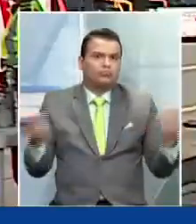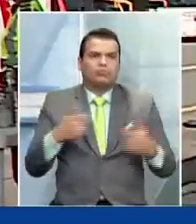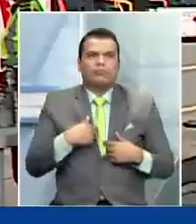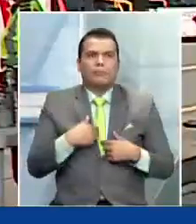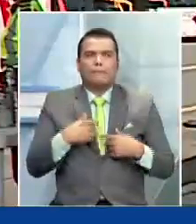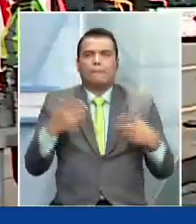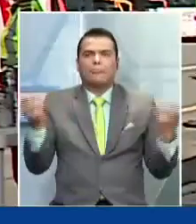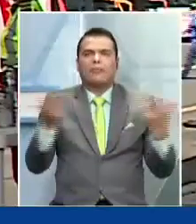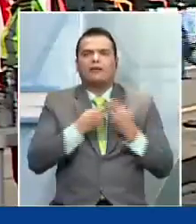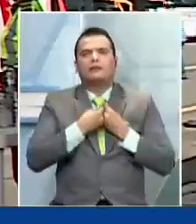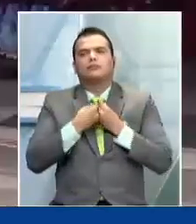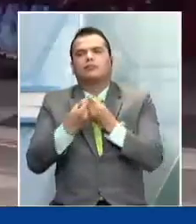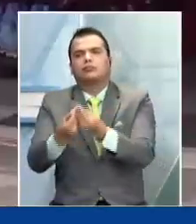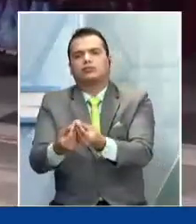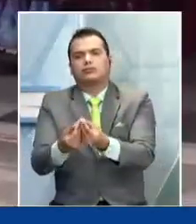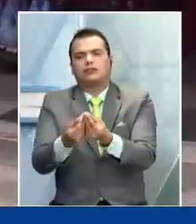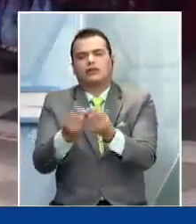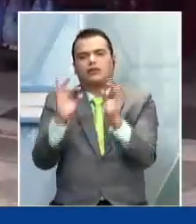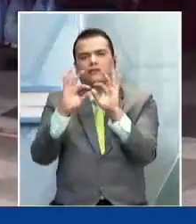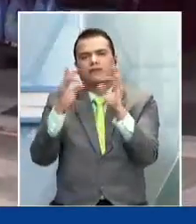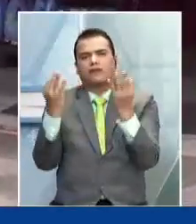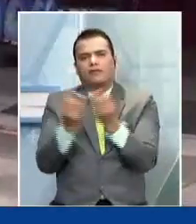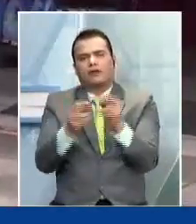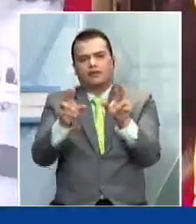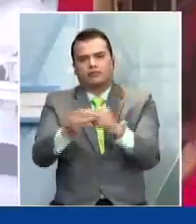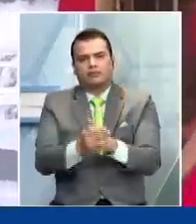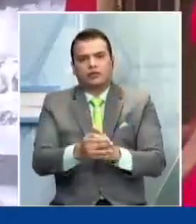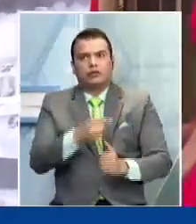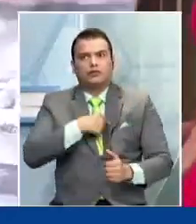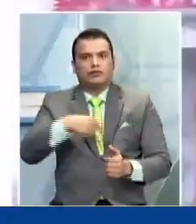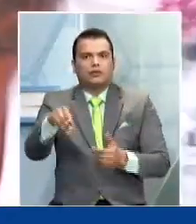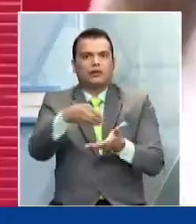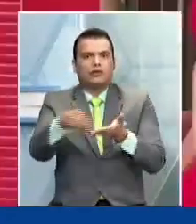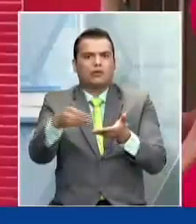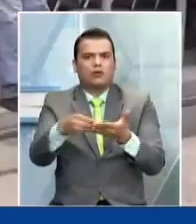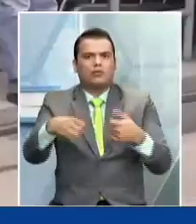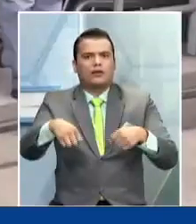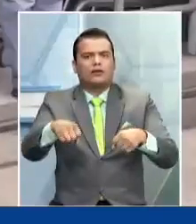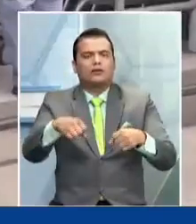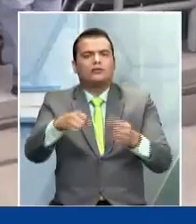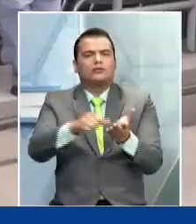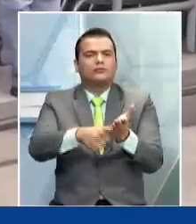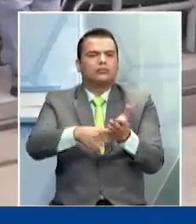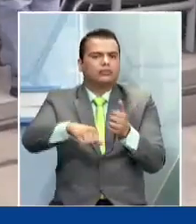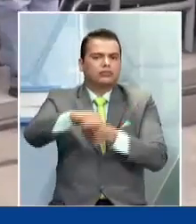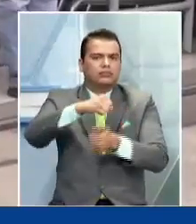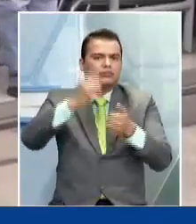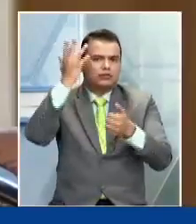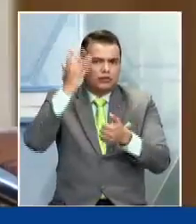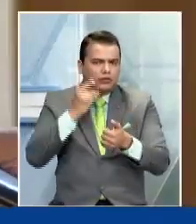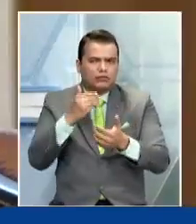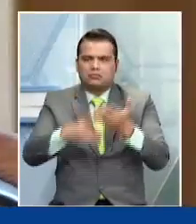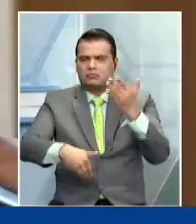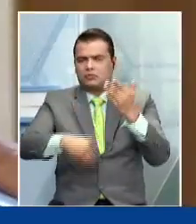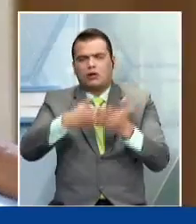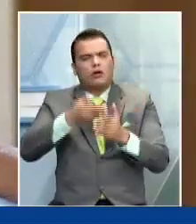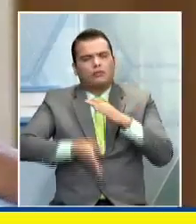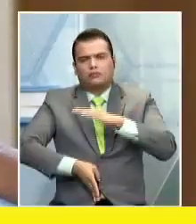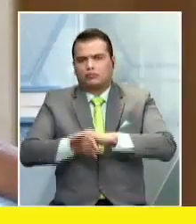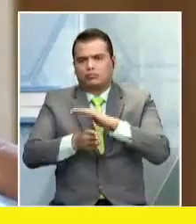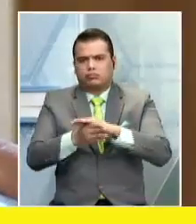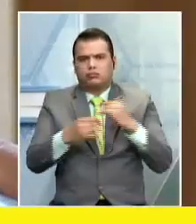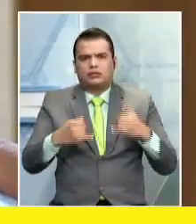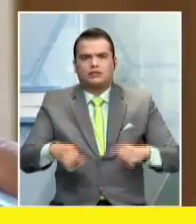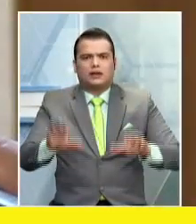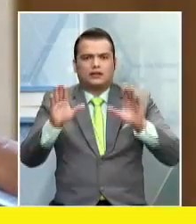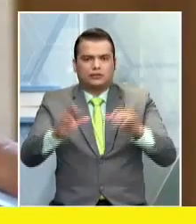otros conglomerados familiares. El pico y cédula para ir al comercio y entidades financieras se mantendrá. Comenzamos a tener una